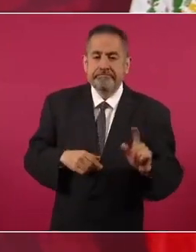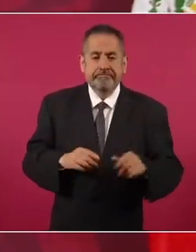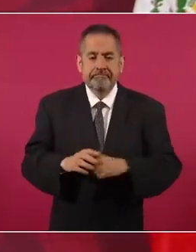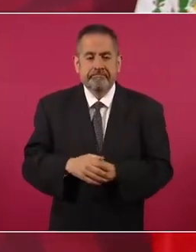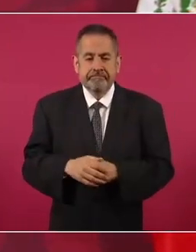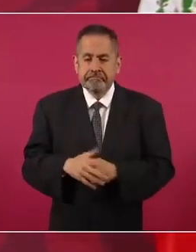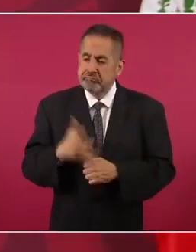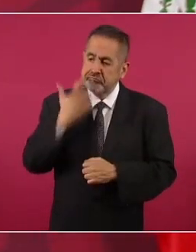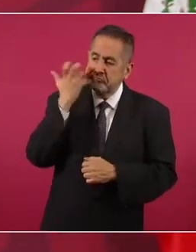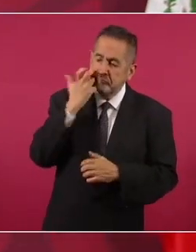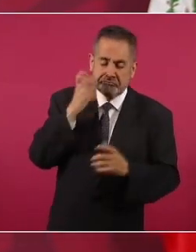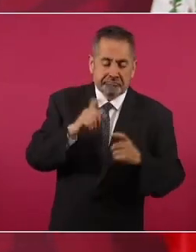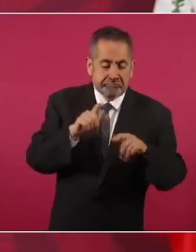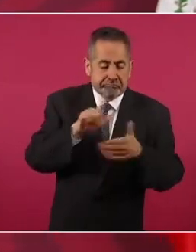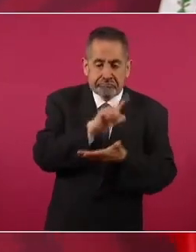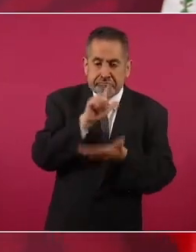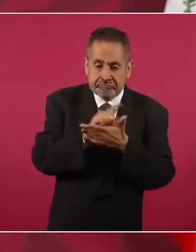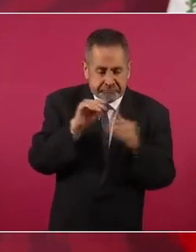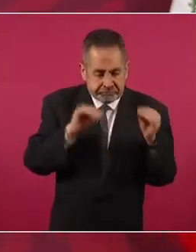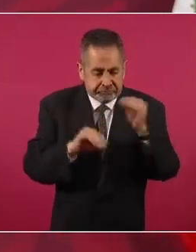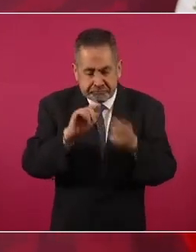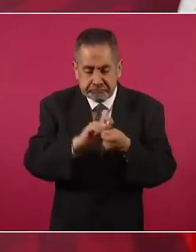retorcieron la ley,